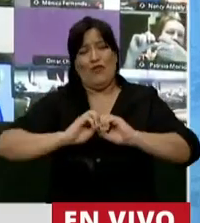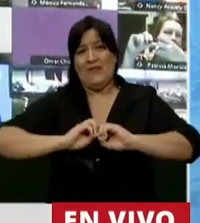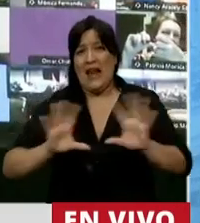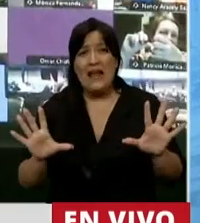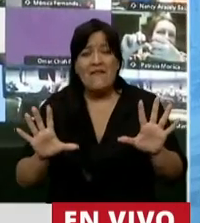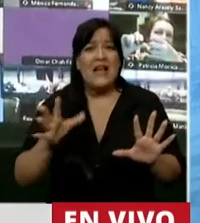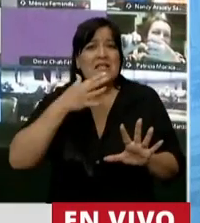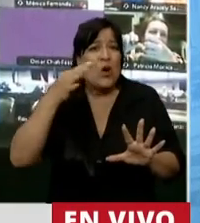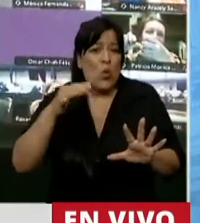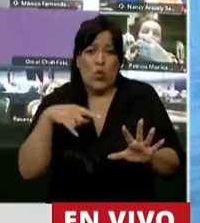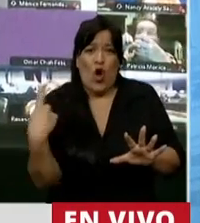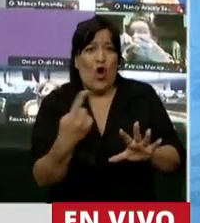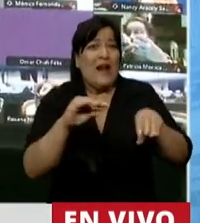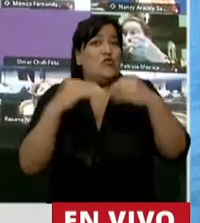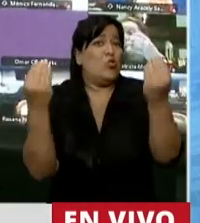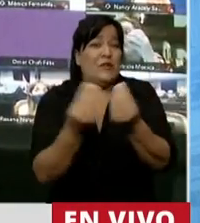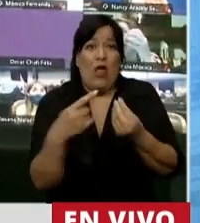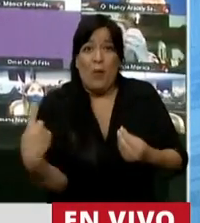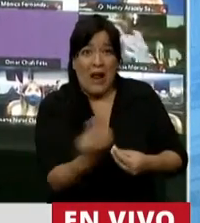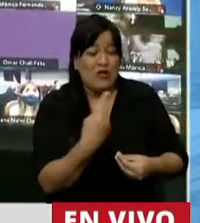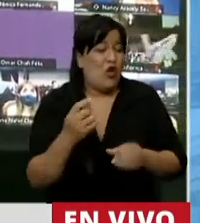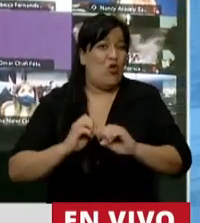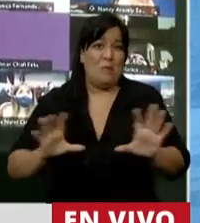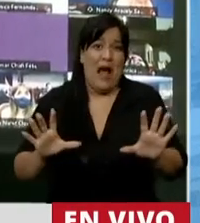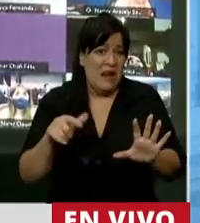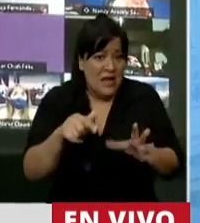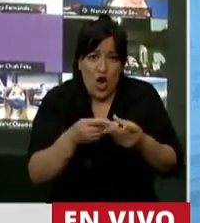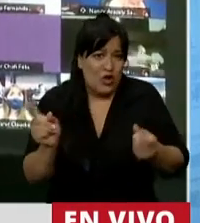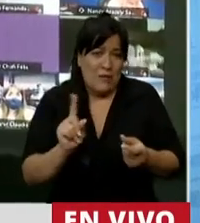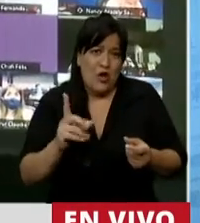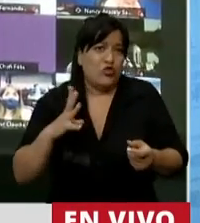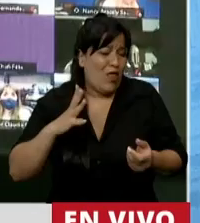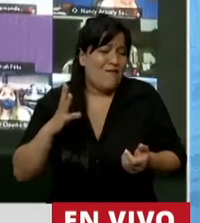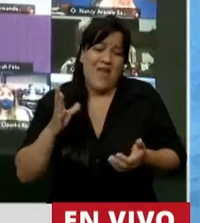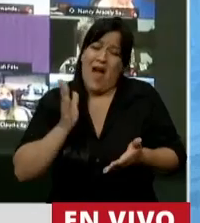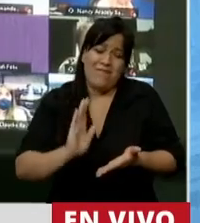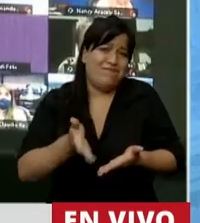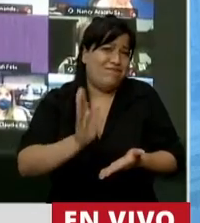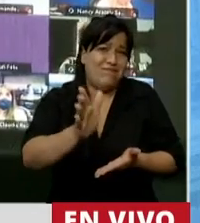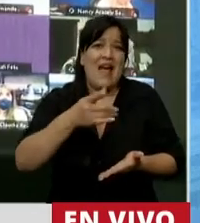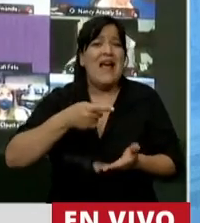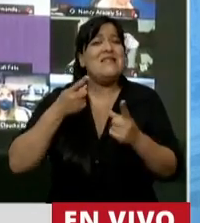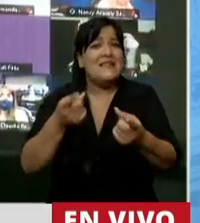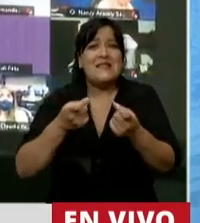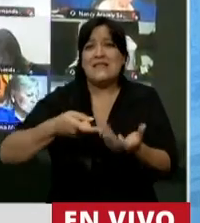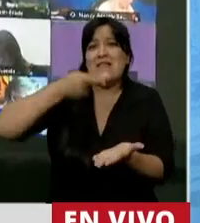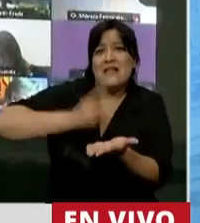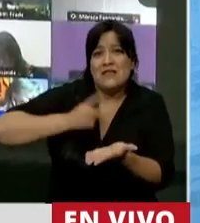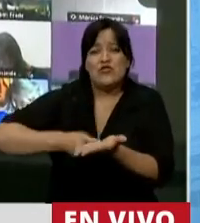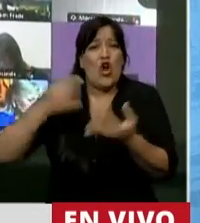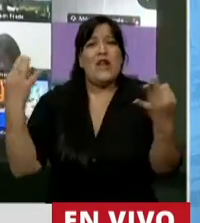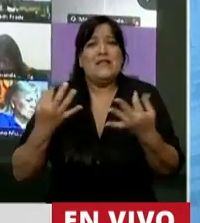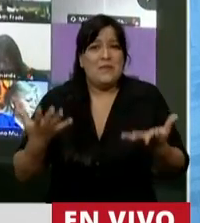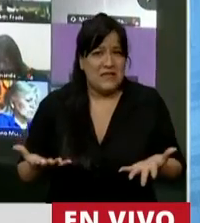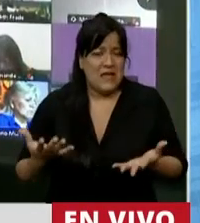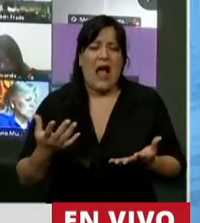terrible saldo para todos nosotros y aún está lejos de haber terminado y requiere medidas extraordinarias. No